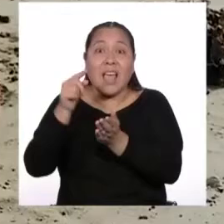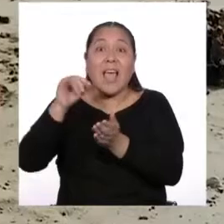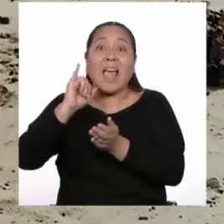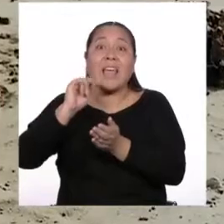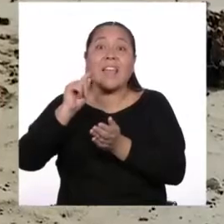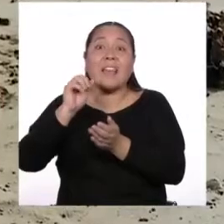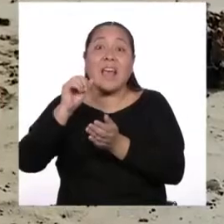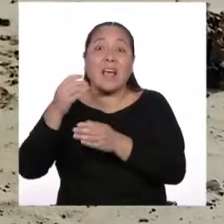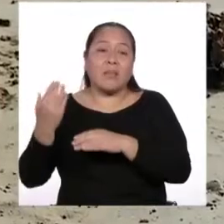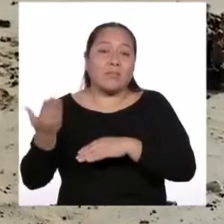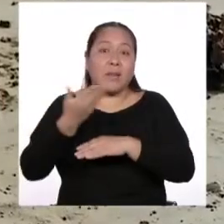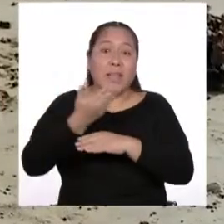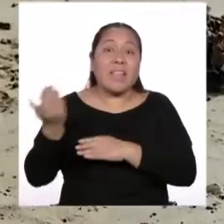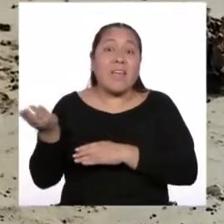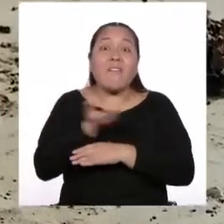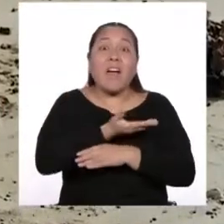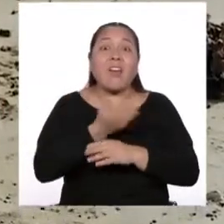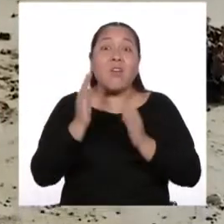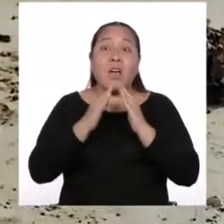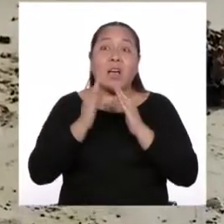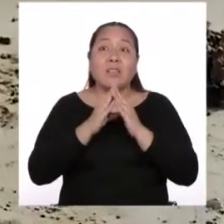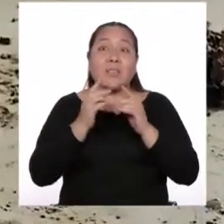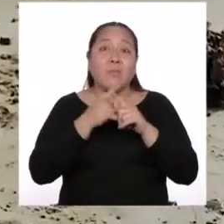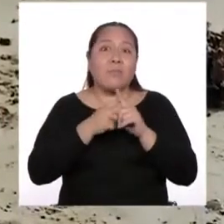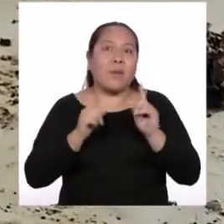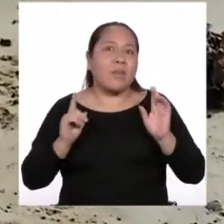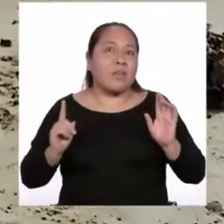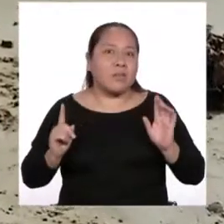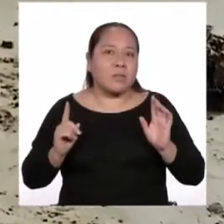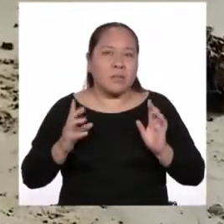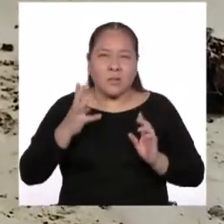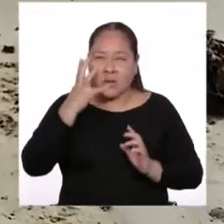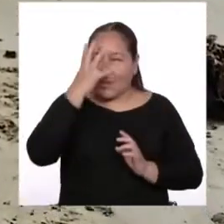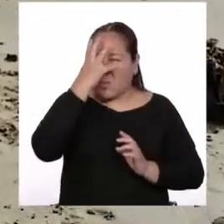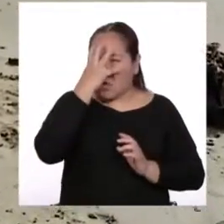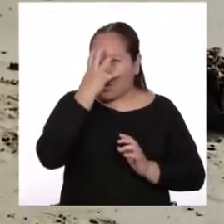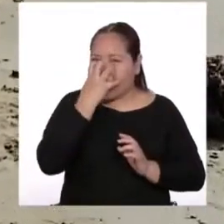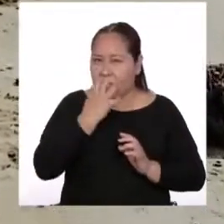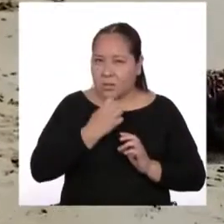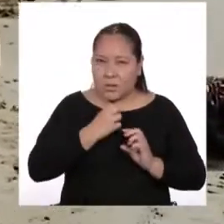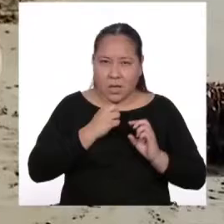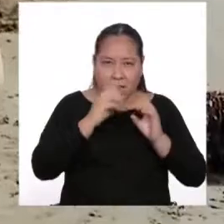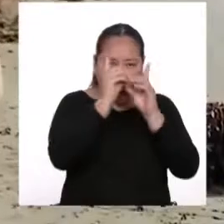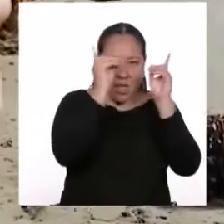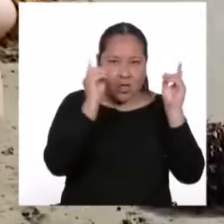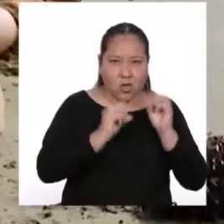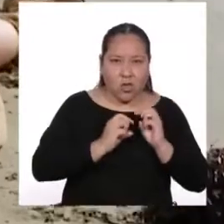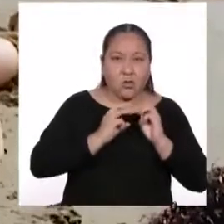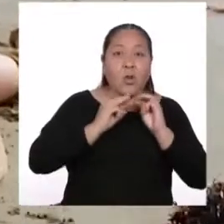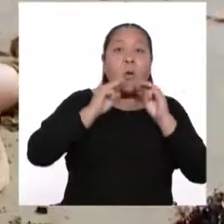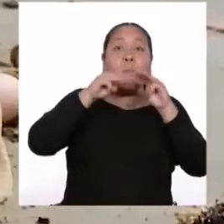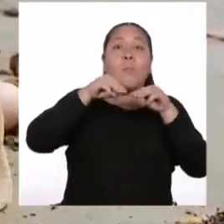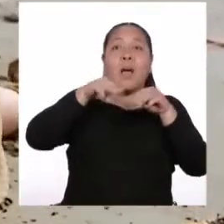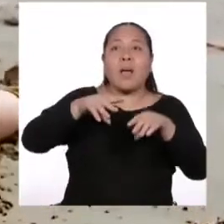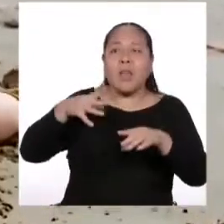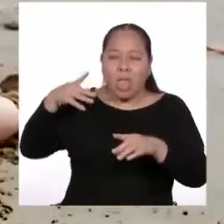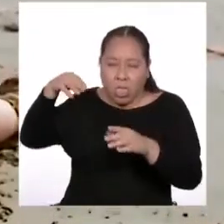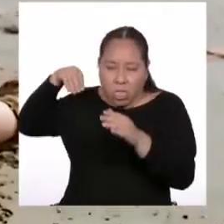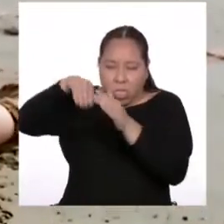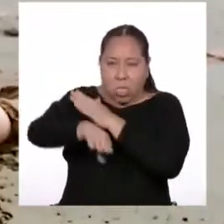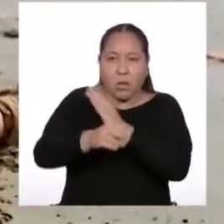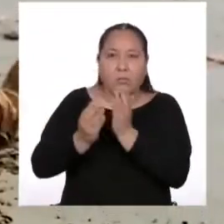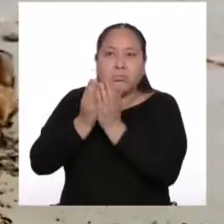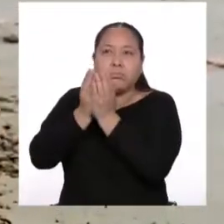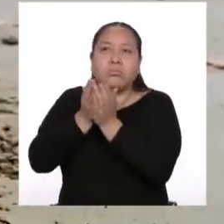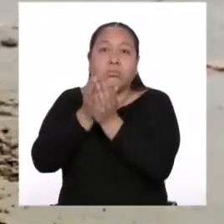casa. Sin embargo, no contaba con la ira del dios Poseidón, que atacó la nave durante su viaje, pero para